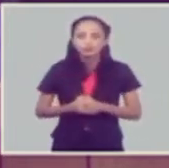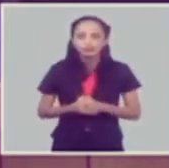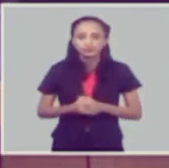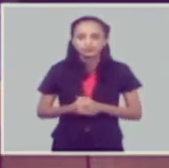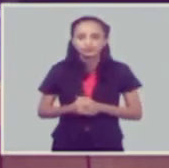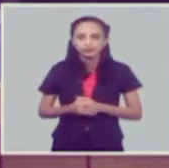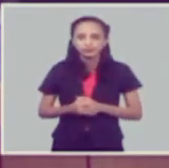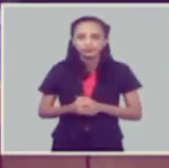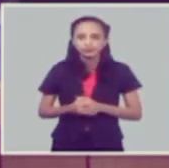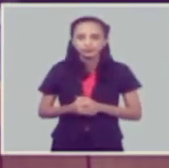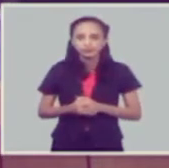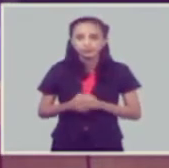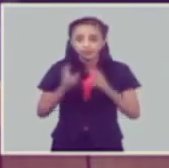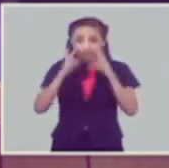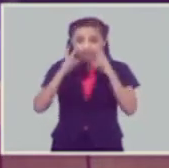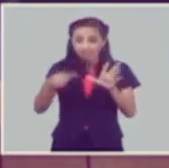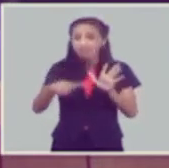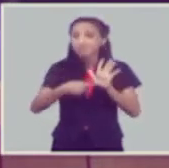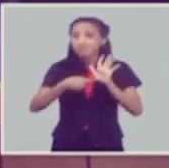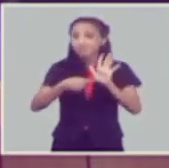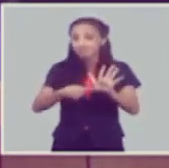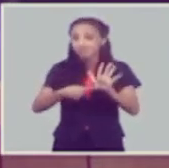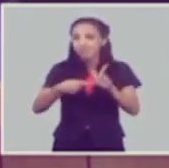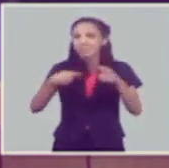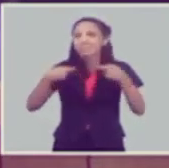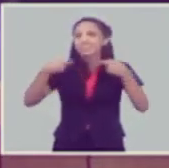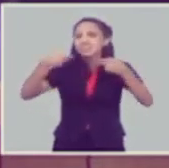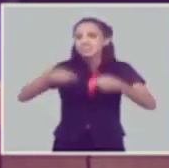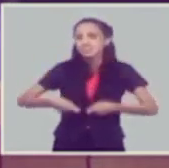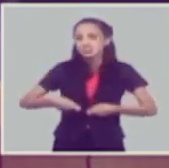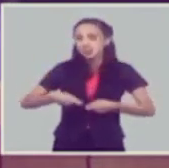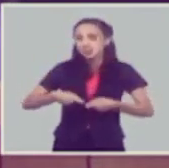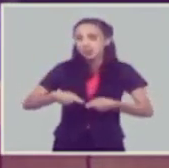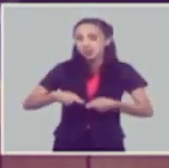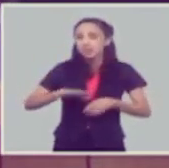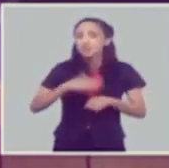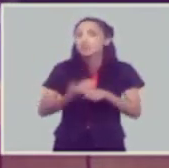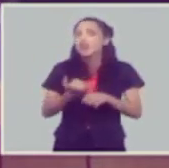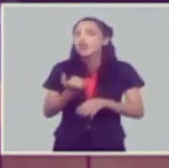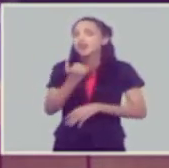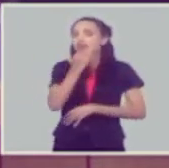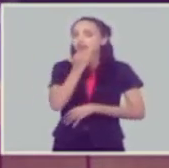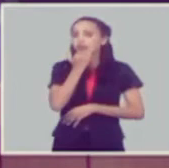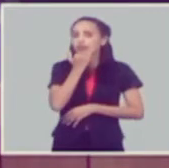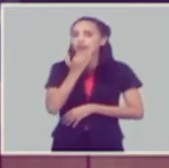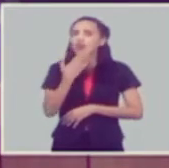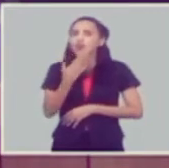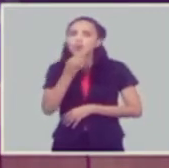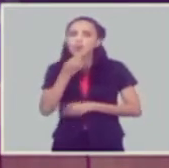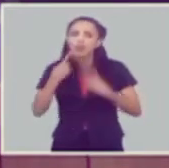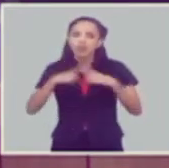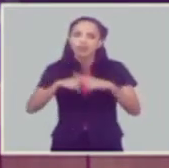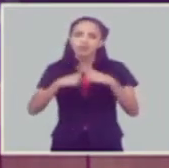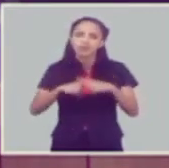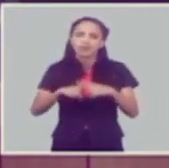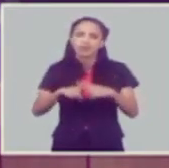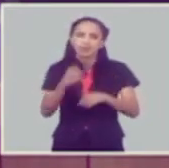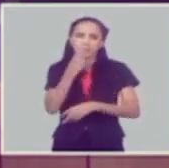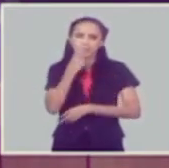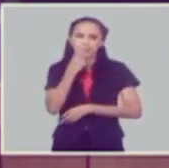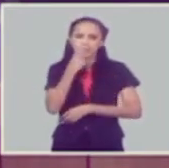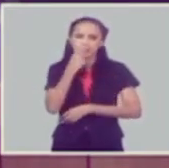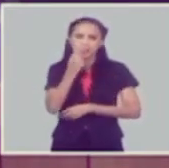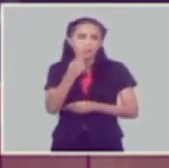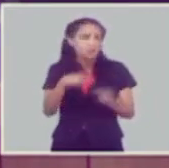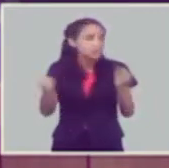veces que las decisiones improcedentes y los errores derivados de ellas pueden ser corregidos oportunamente si se mantiene el